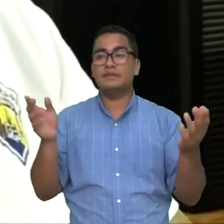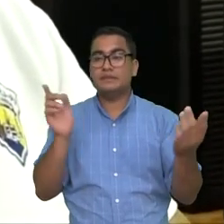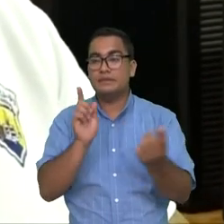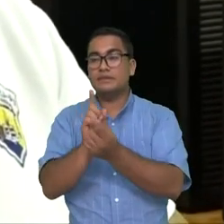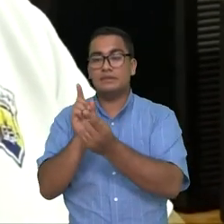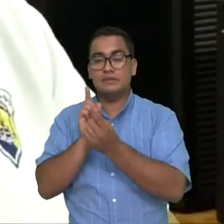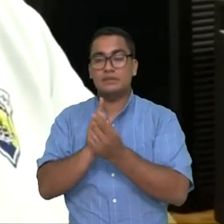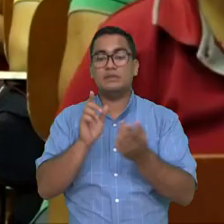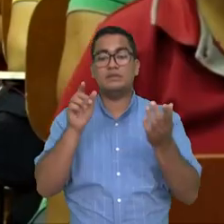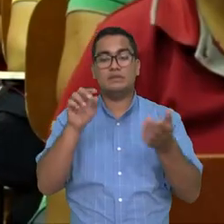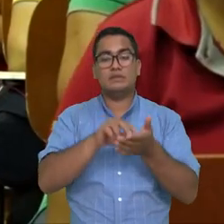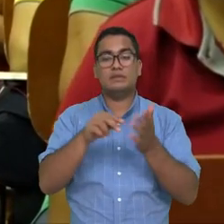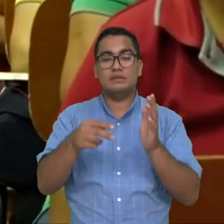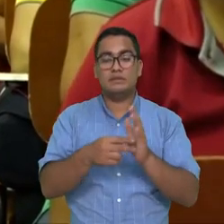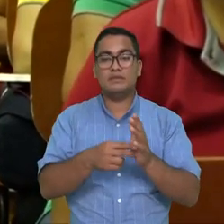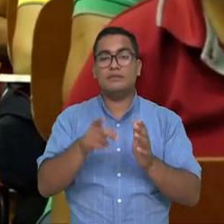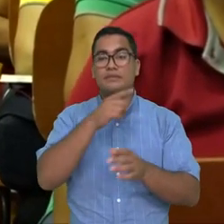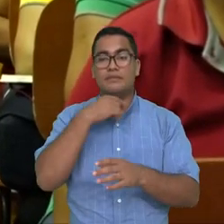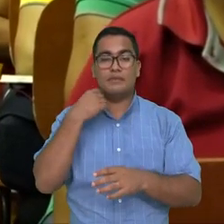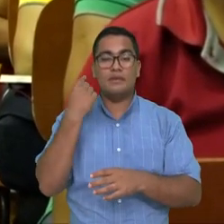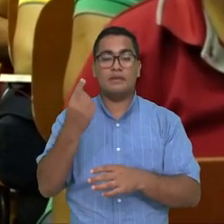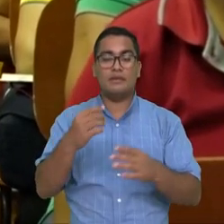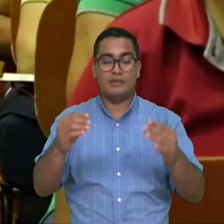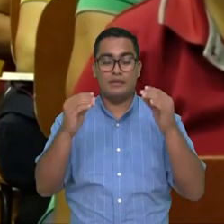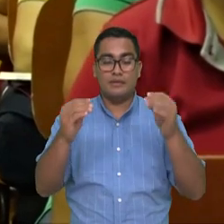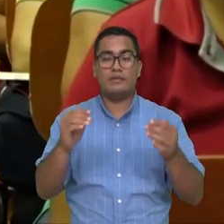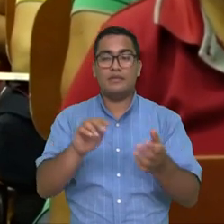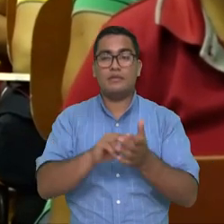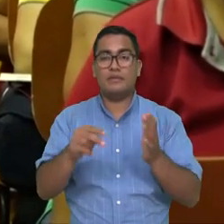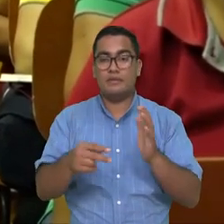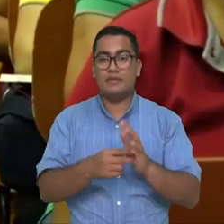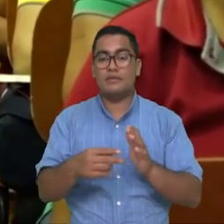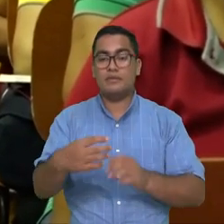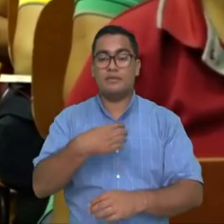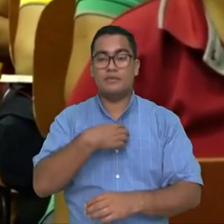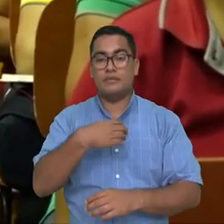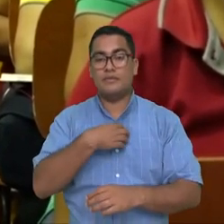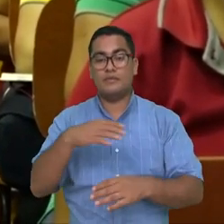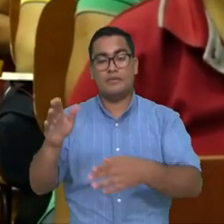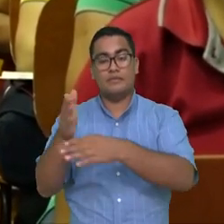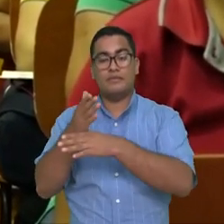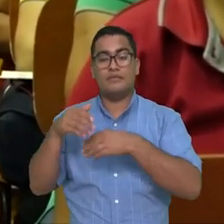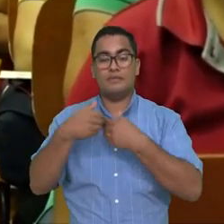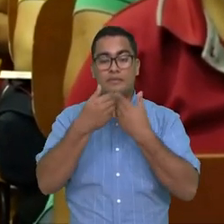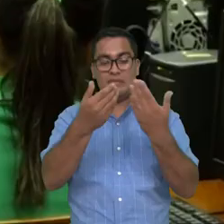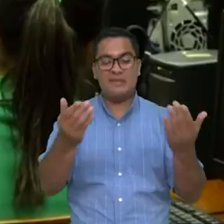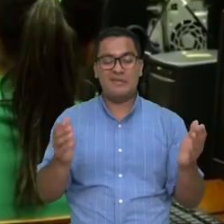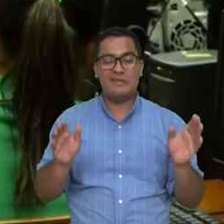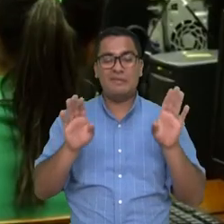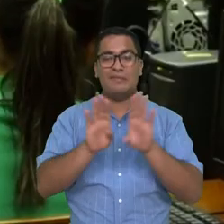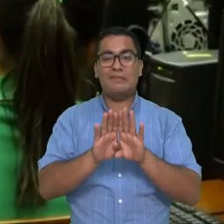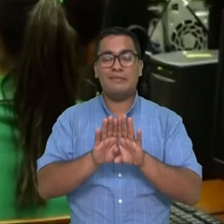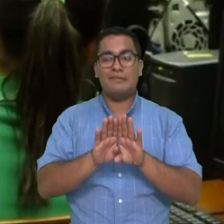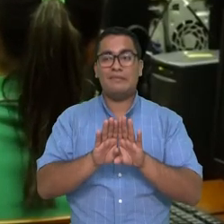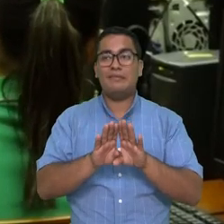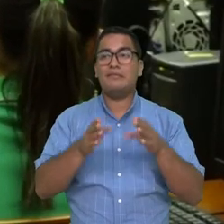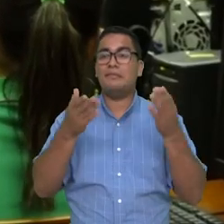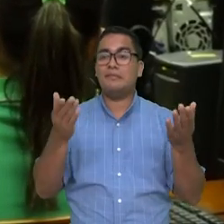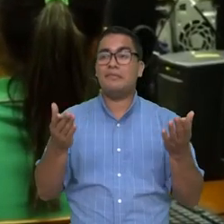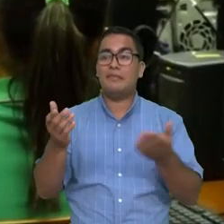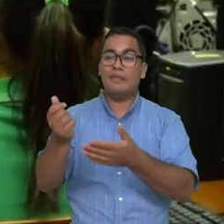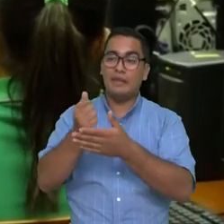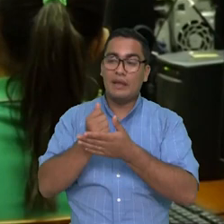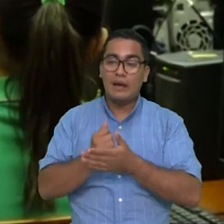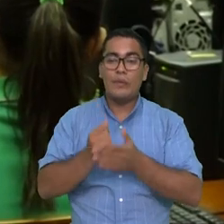son nuestros constructores del verdadero sistema educativo y la educación en nuestros ambientes áulicos, para que ellos nos ayuden a fortalecer